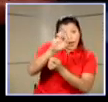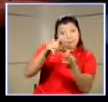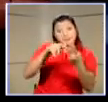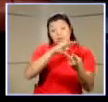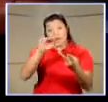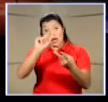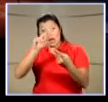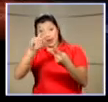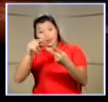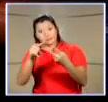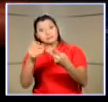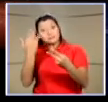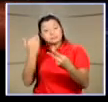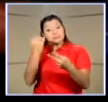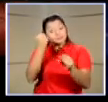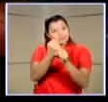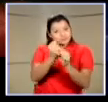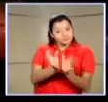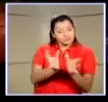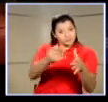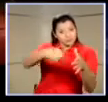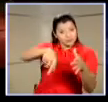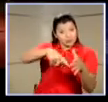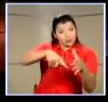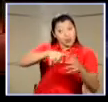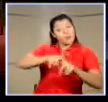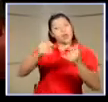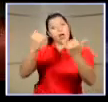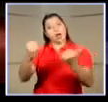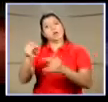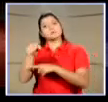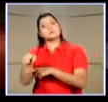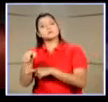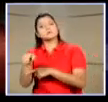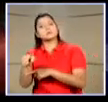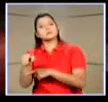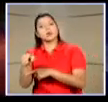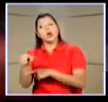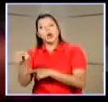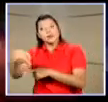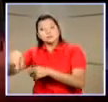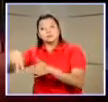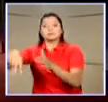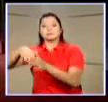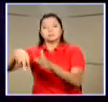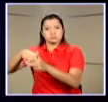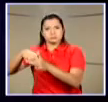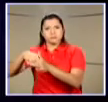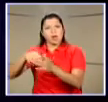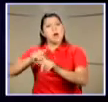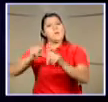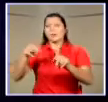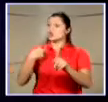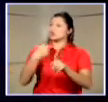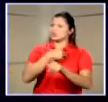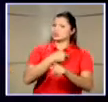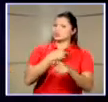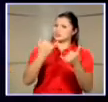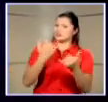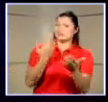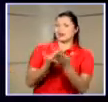que esos ahora, abanderados de los recortes a mansalva, bloquearon en su momento. Pero hemos llegado al